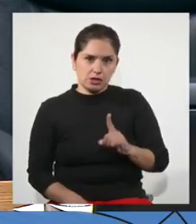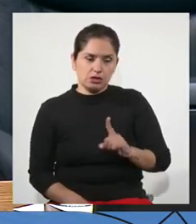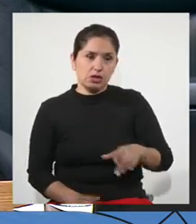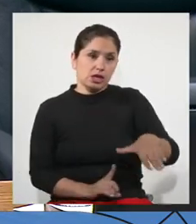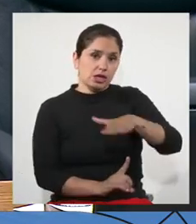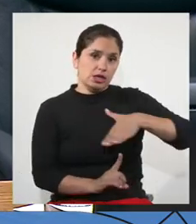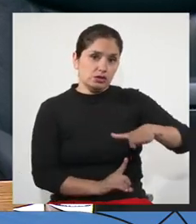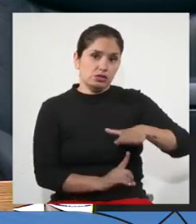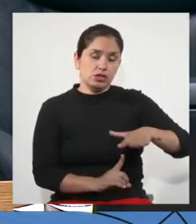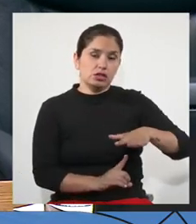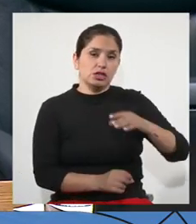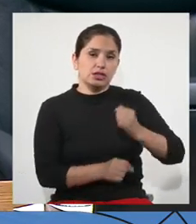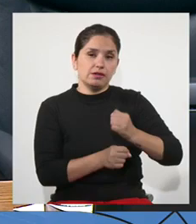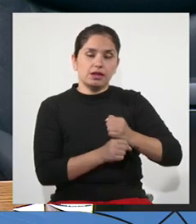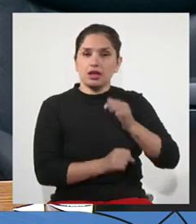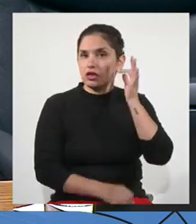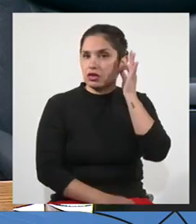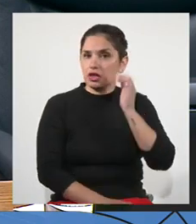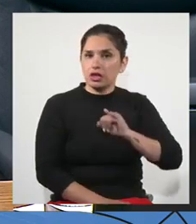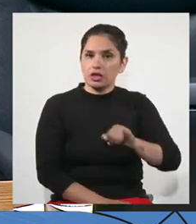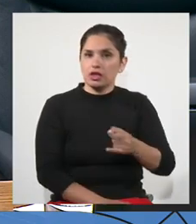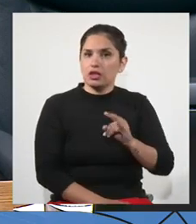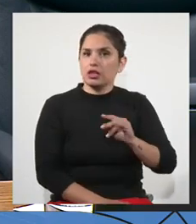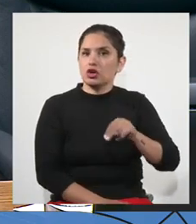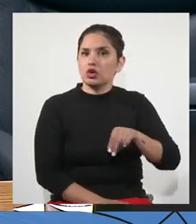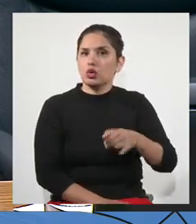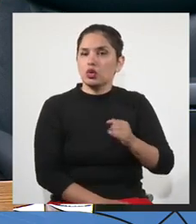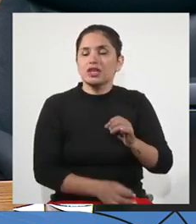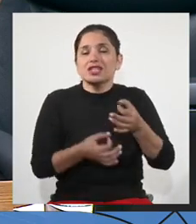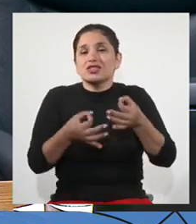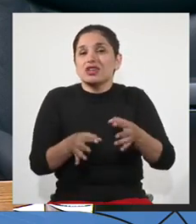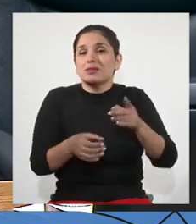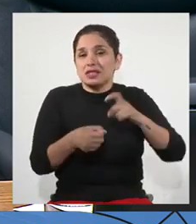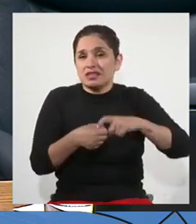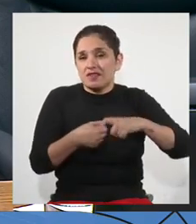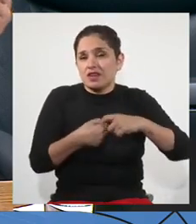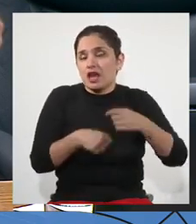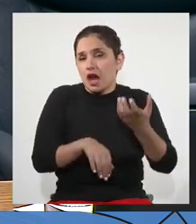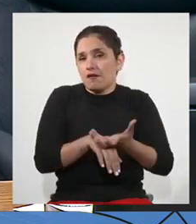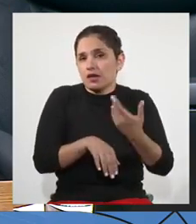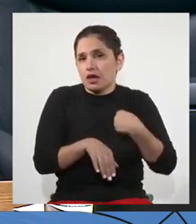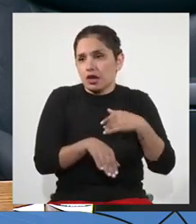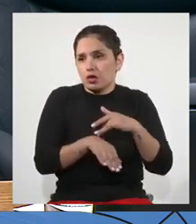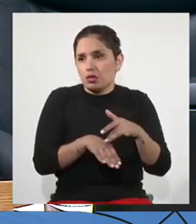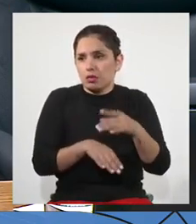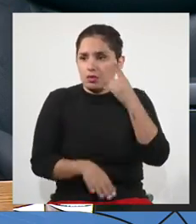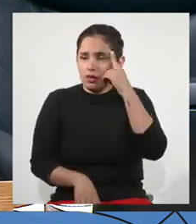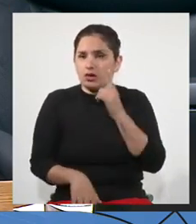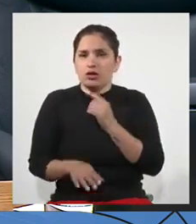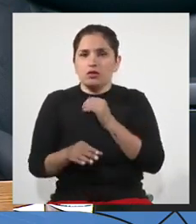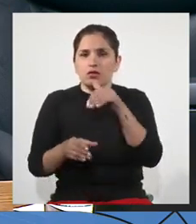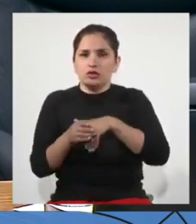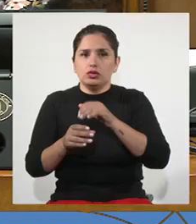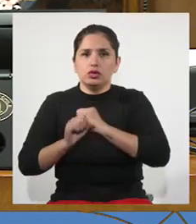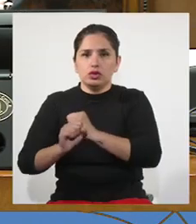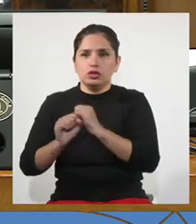de las trabajadoras de Junji se decía que era solo si es que habían cupos. Pero él mismo votó en contra de nuestra indicación.